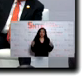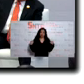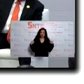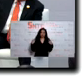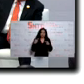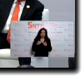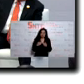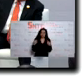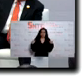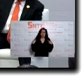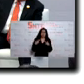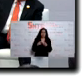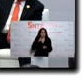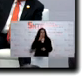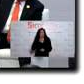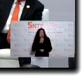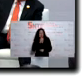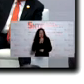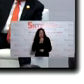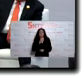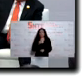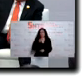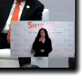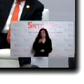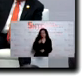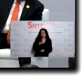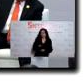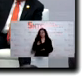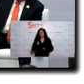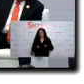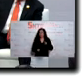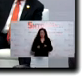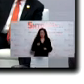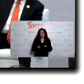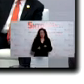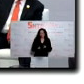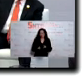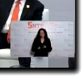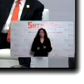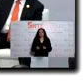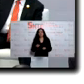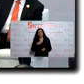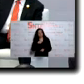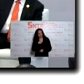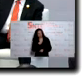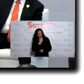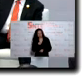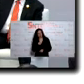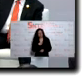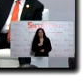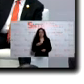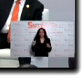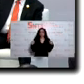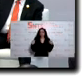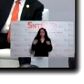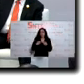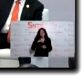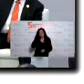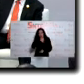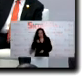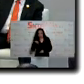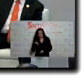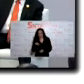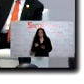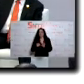alumnos que creen que éxito y fracaso de sus alumnos dependen de sus propias metodologías que utilizan en clase,